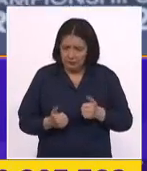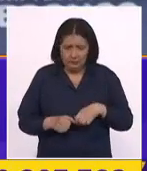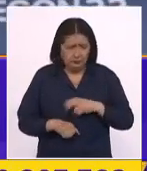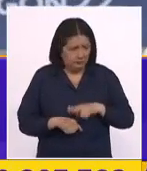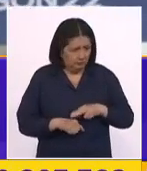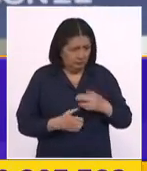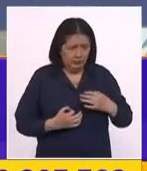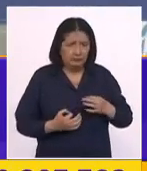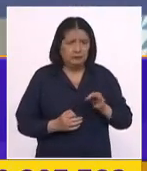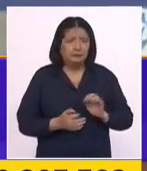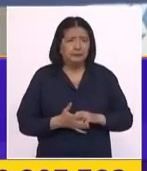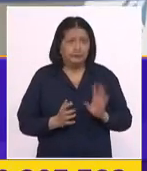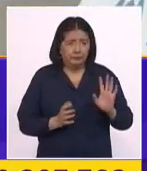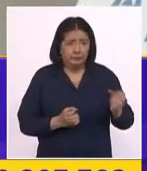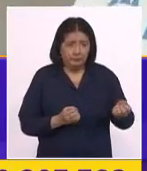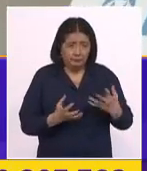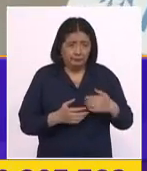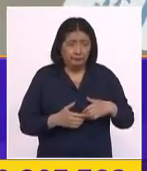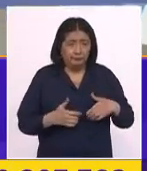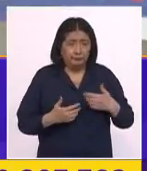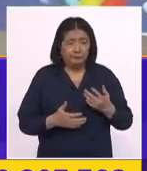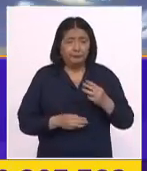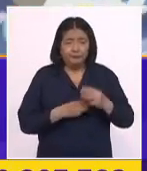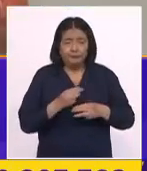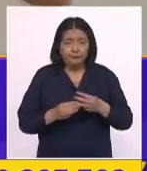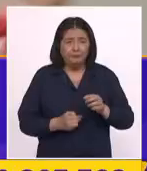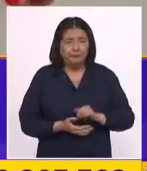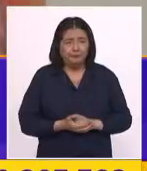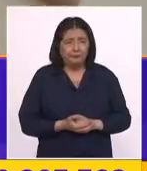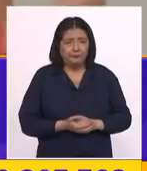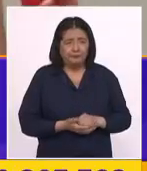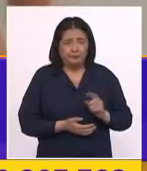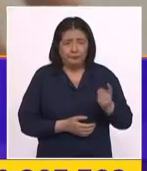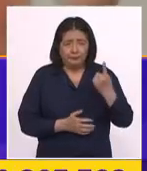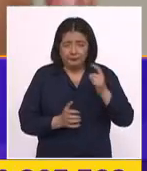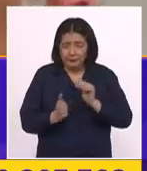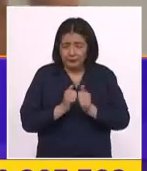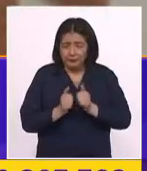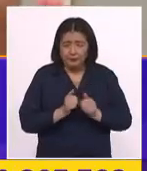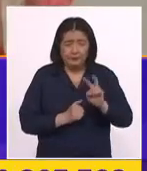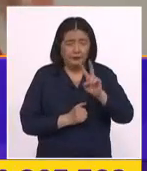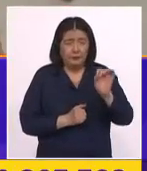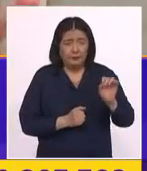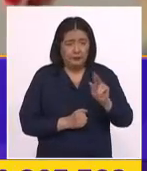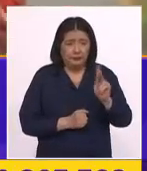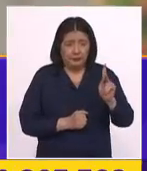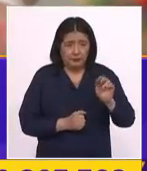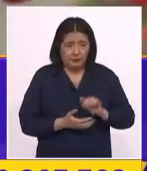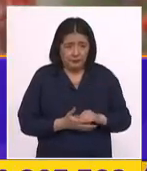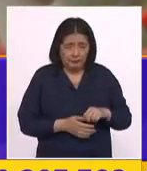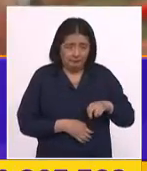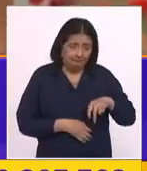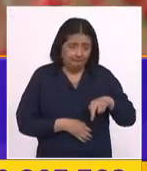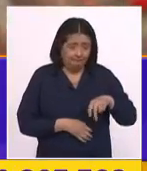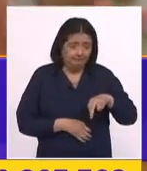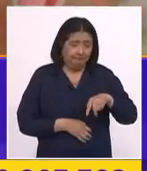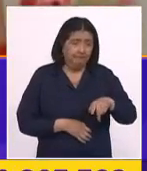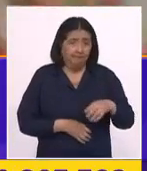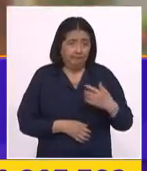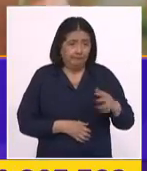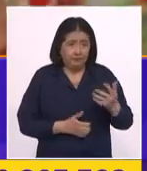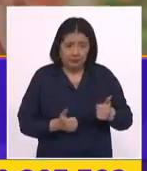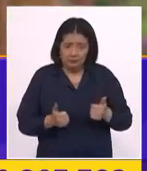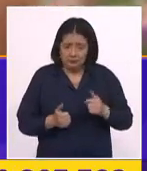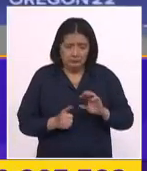tú me has contado. De hecho, ya me cuenta que en el Mundial, la primera competencia de 20 kilómetros de marcha, ella estaba